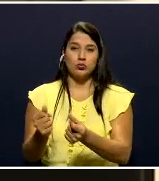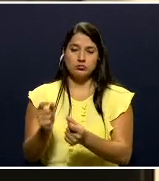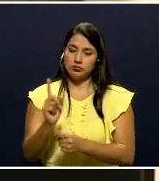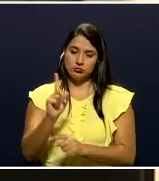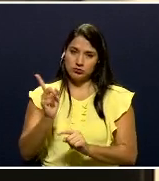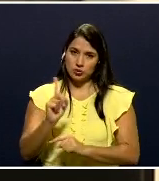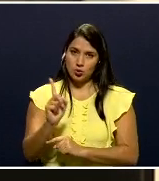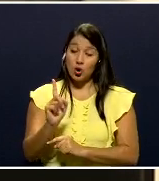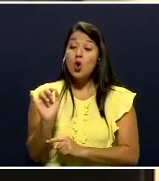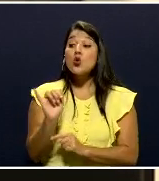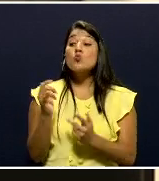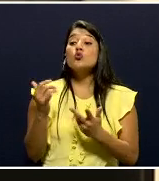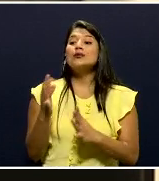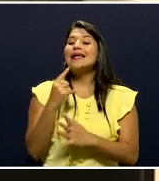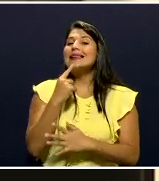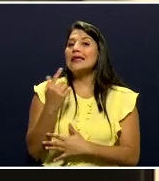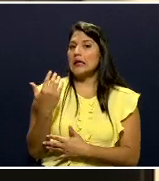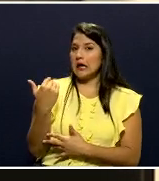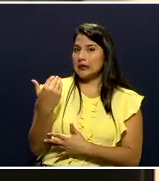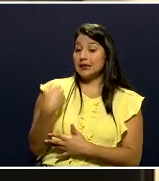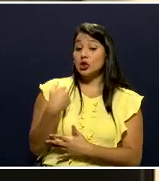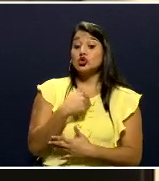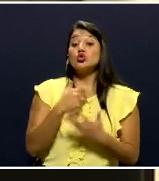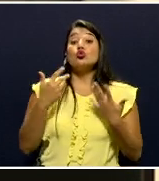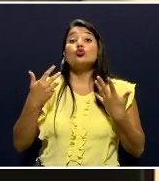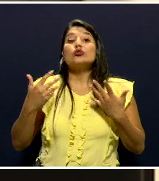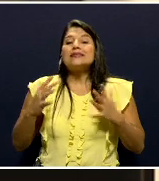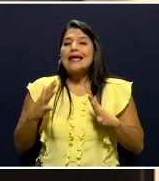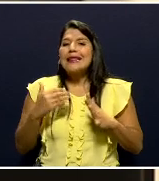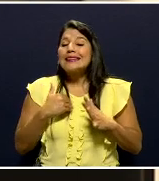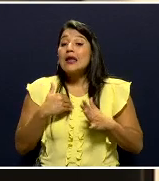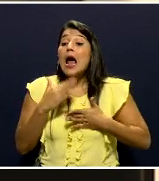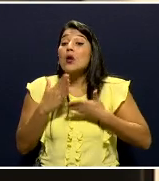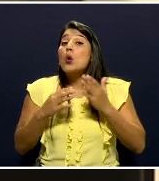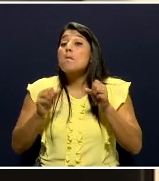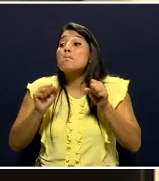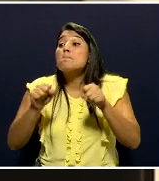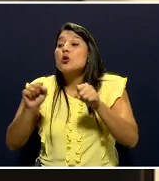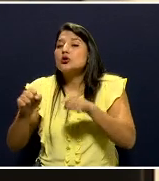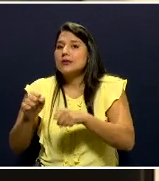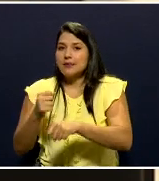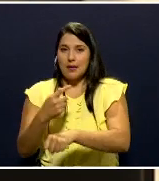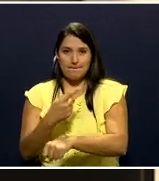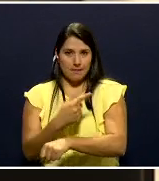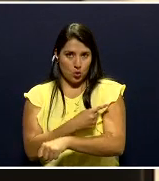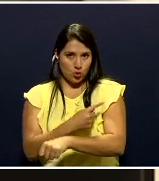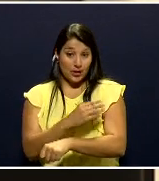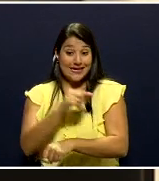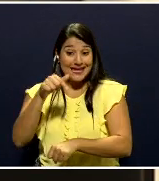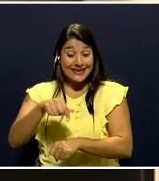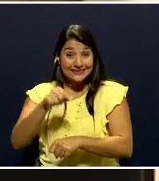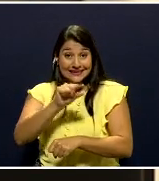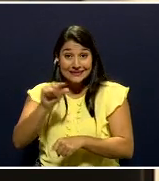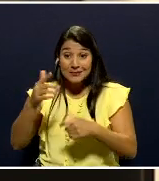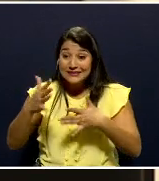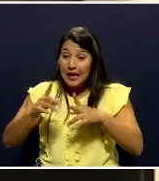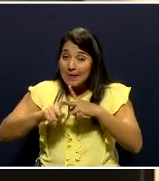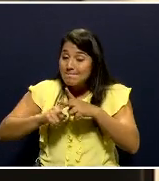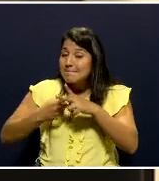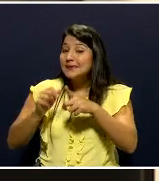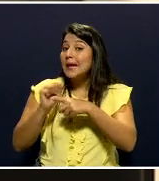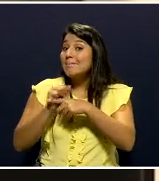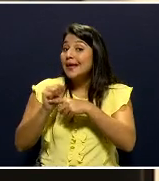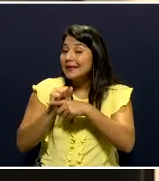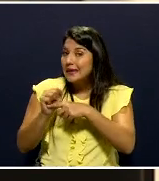le mencionaba anteriormente, ya tenemos algunas potenciales vacunas que justamente en estas semanas se están empezando a